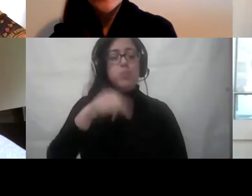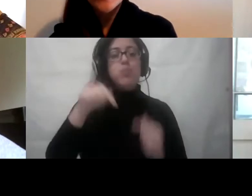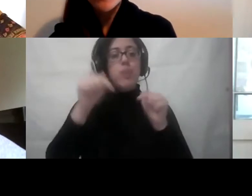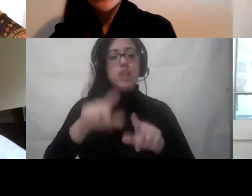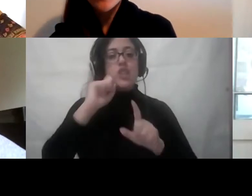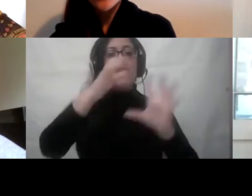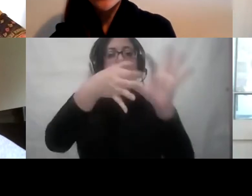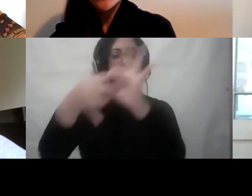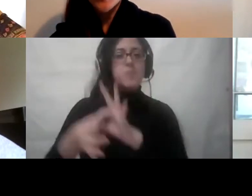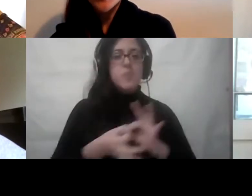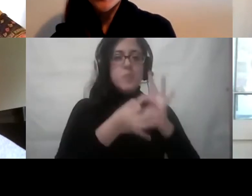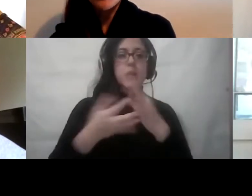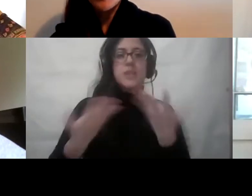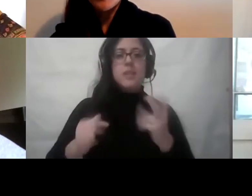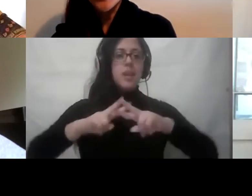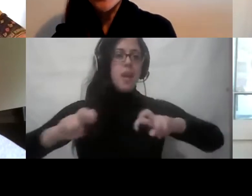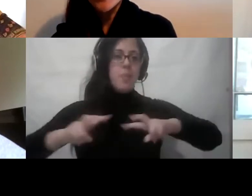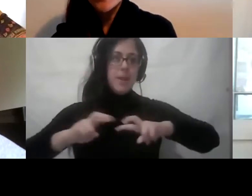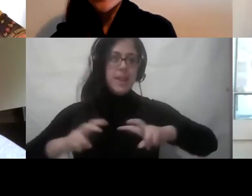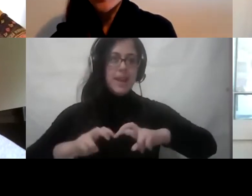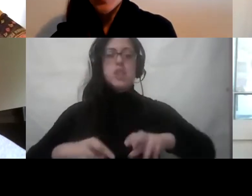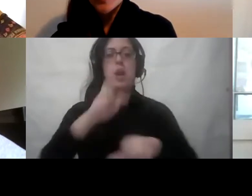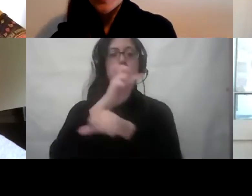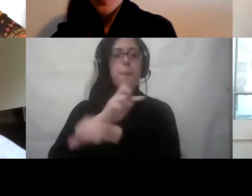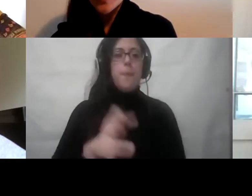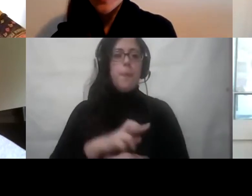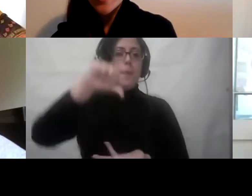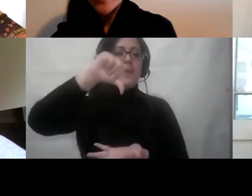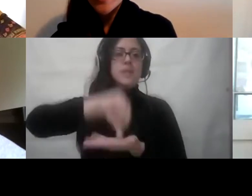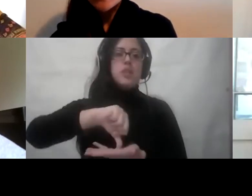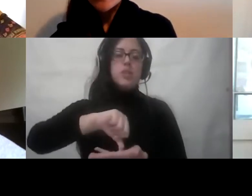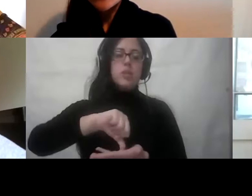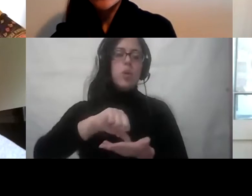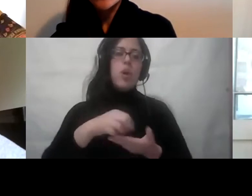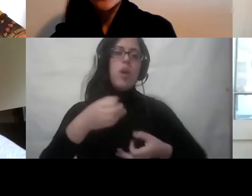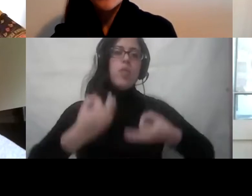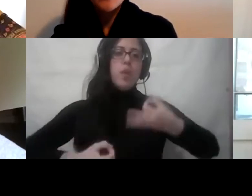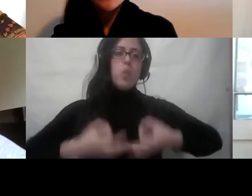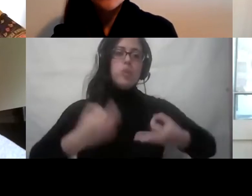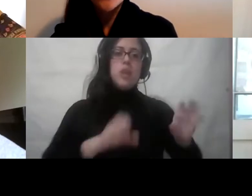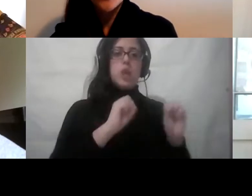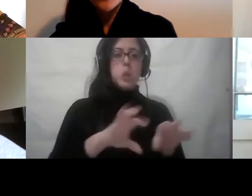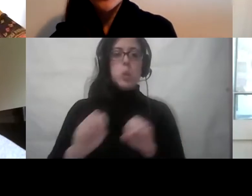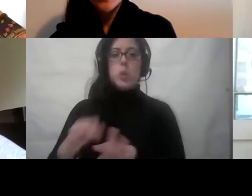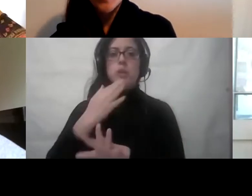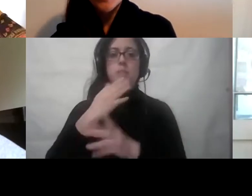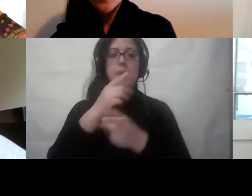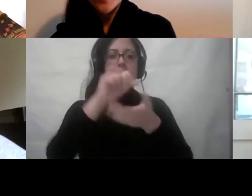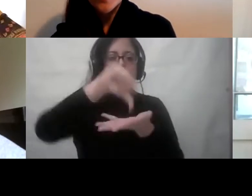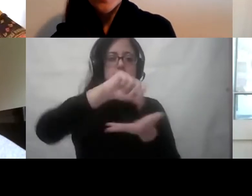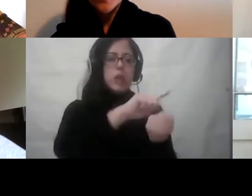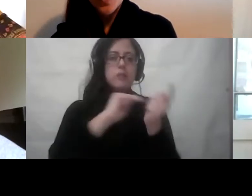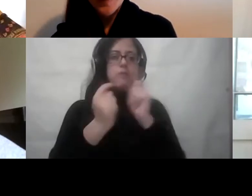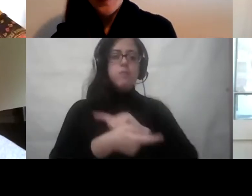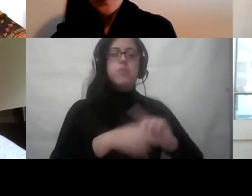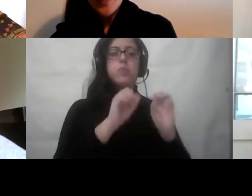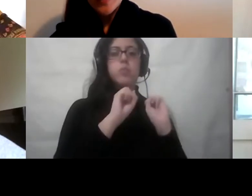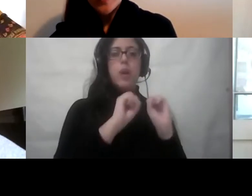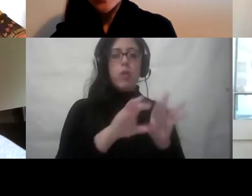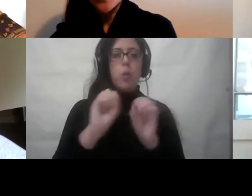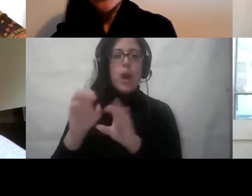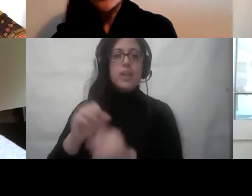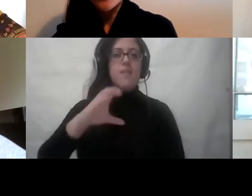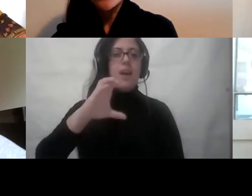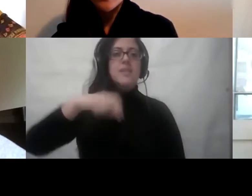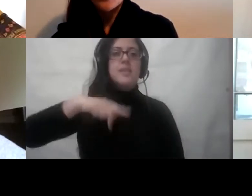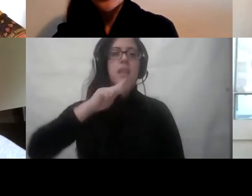la línea de investigación de inclusión pedagógica del Centro de Justicia Educacional y el Centro para la Transformación Educativa, Centro UCE.